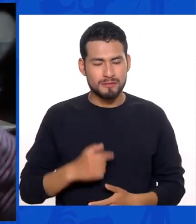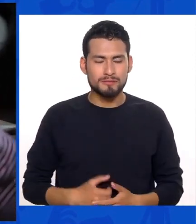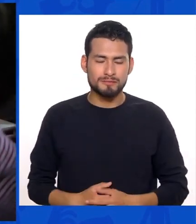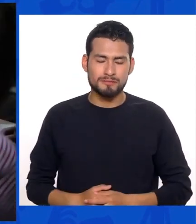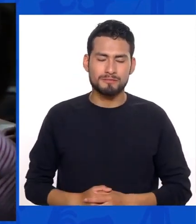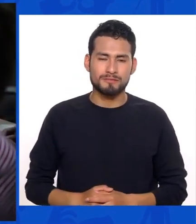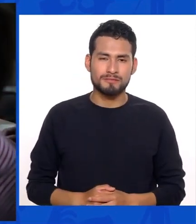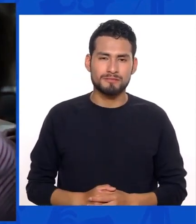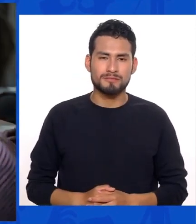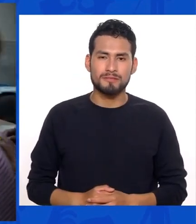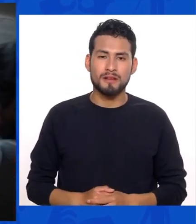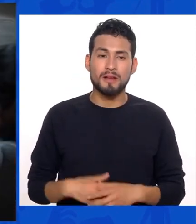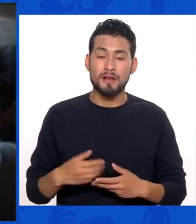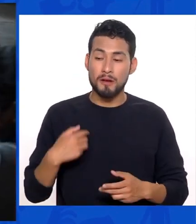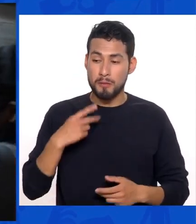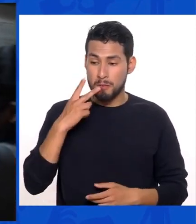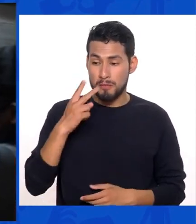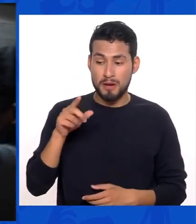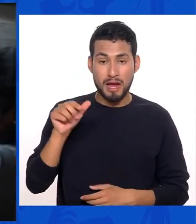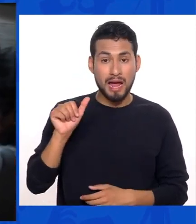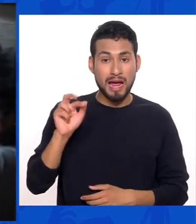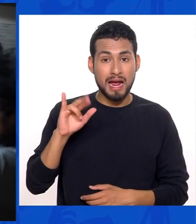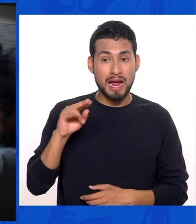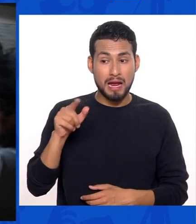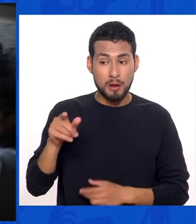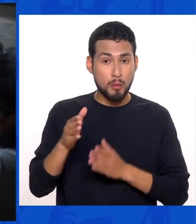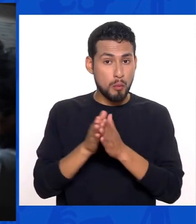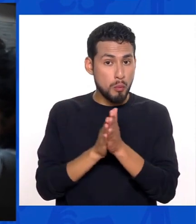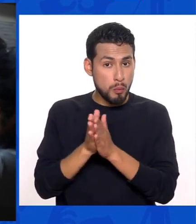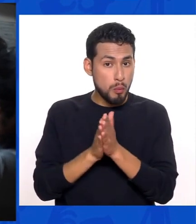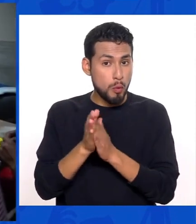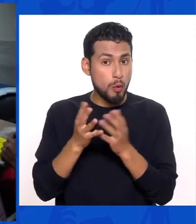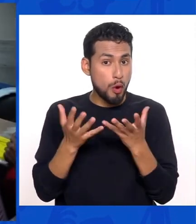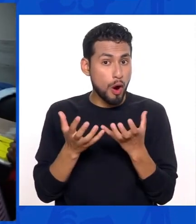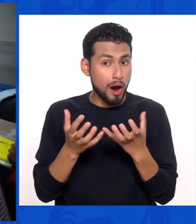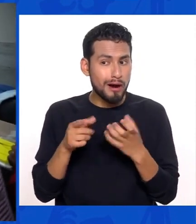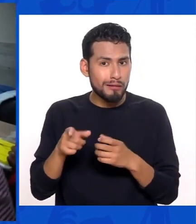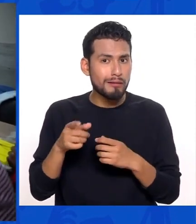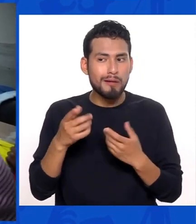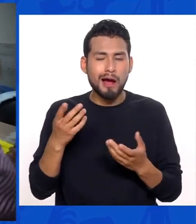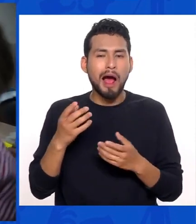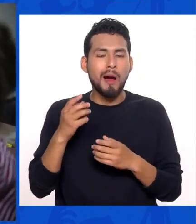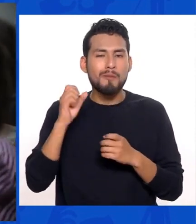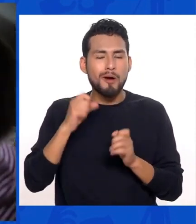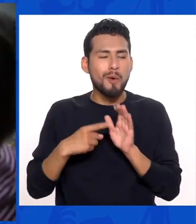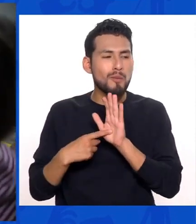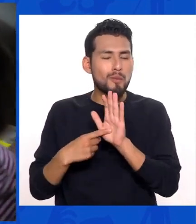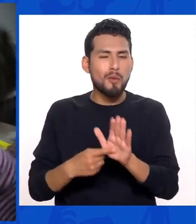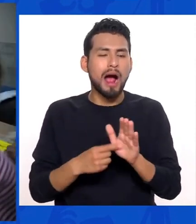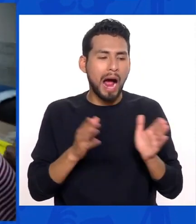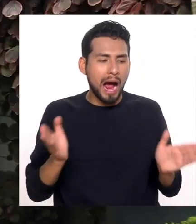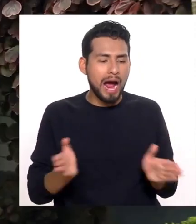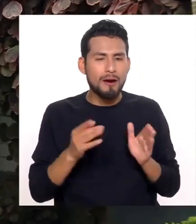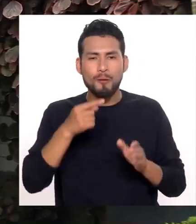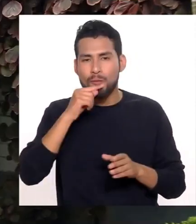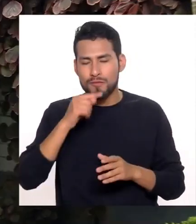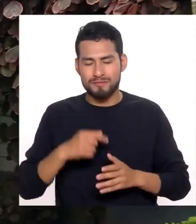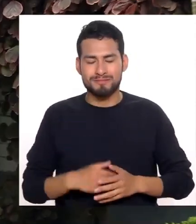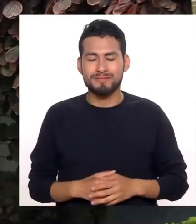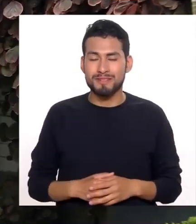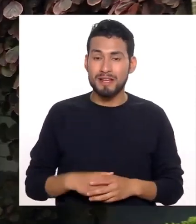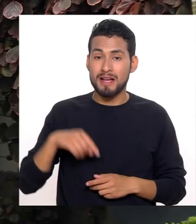intelectual. Vimos en Ariana motivación y pasión a inspirar a otras mujeres. En